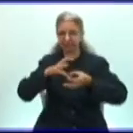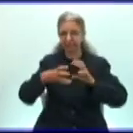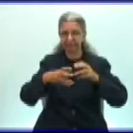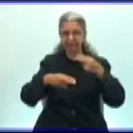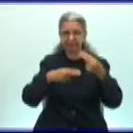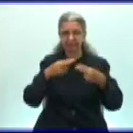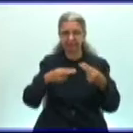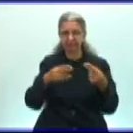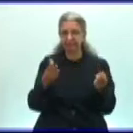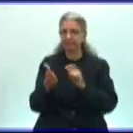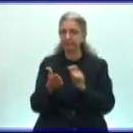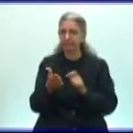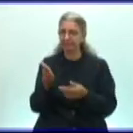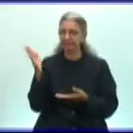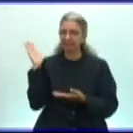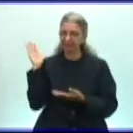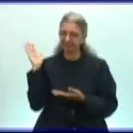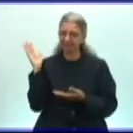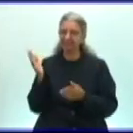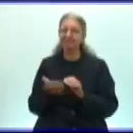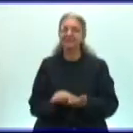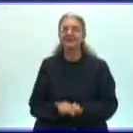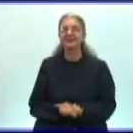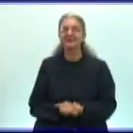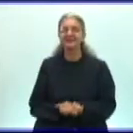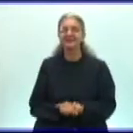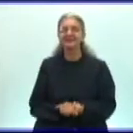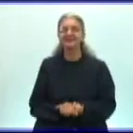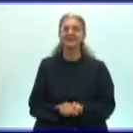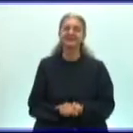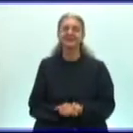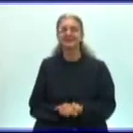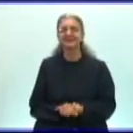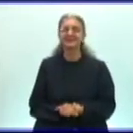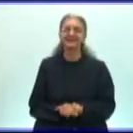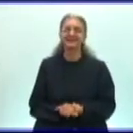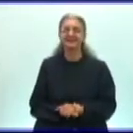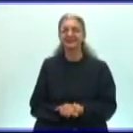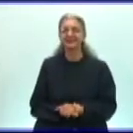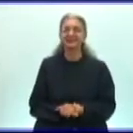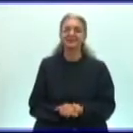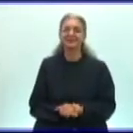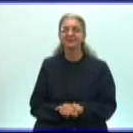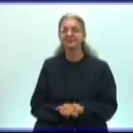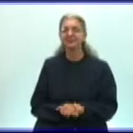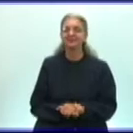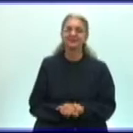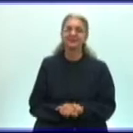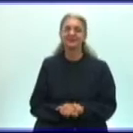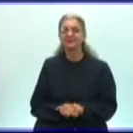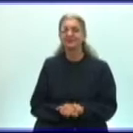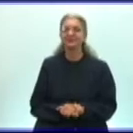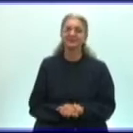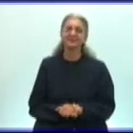Le vamos a dar un breve tiempo para que ustedes copien esta información.